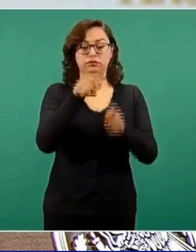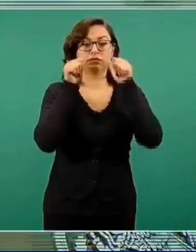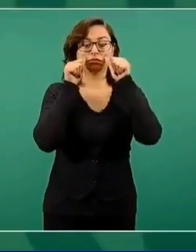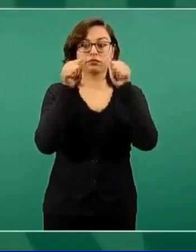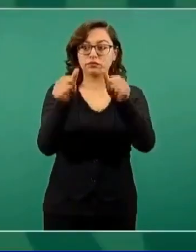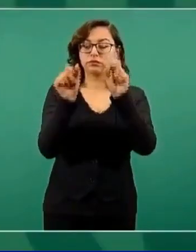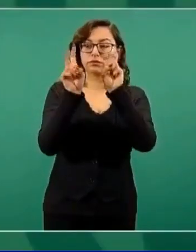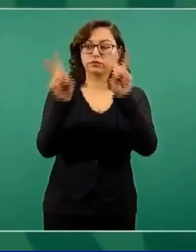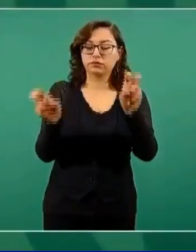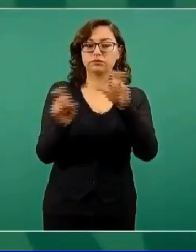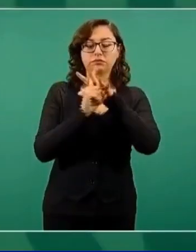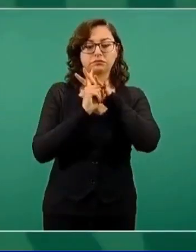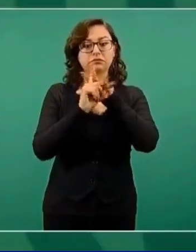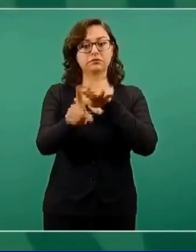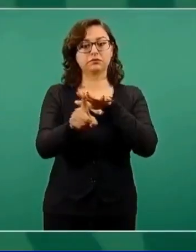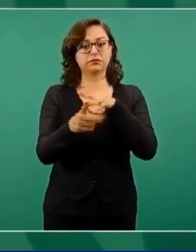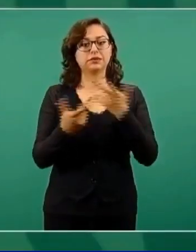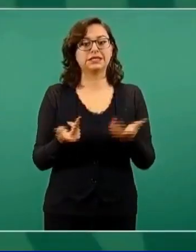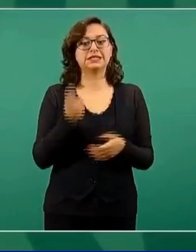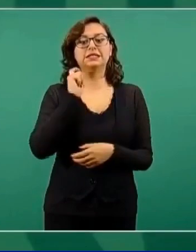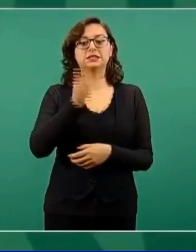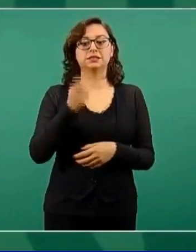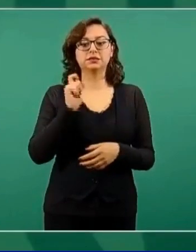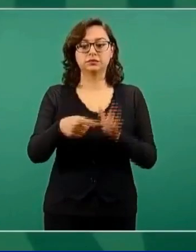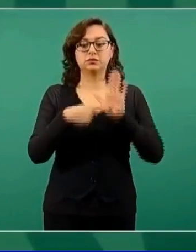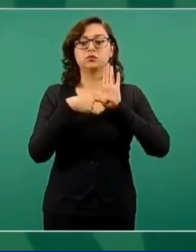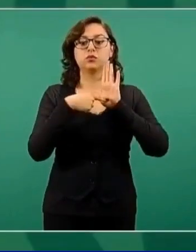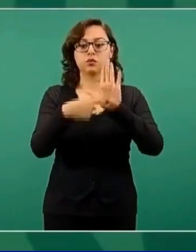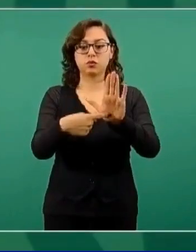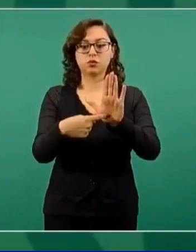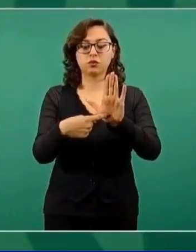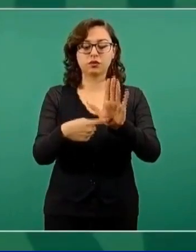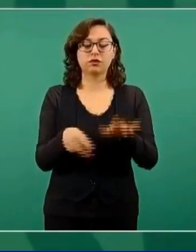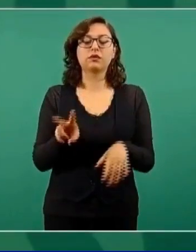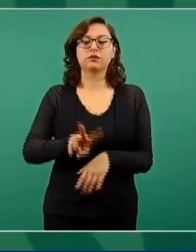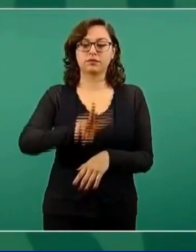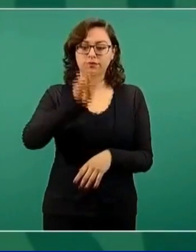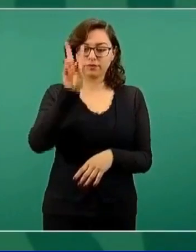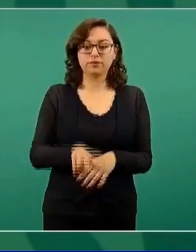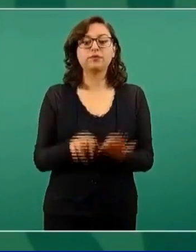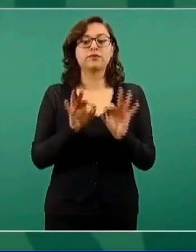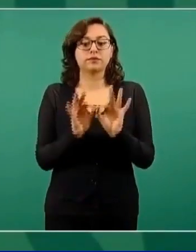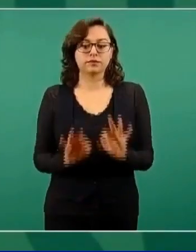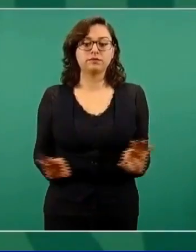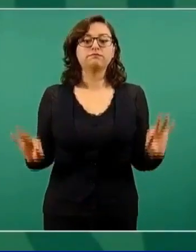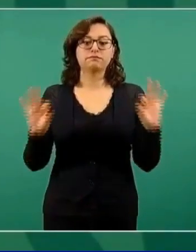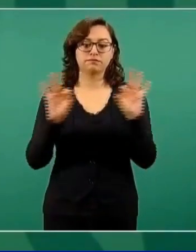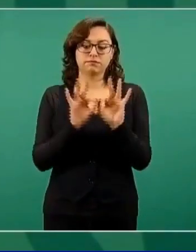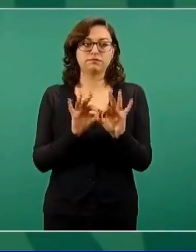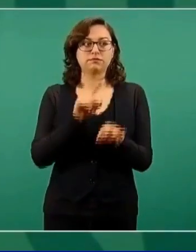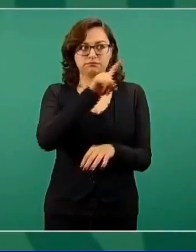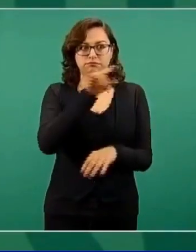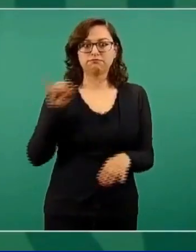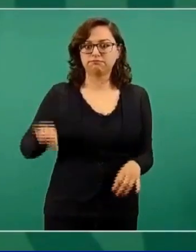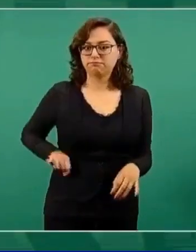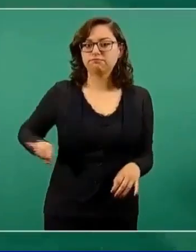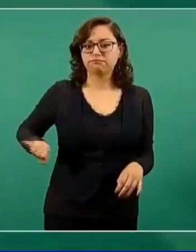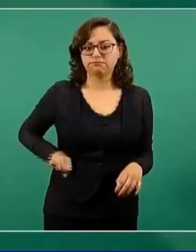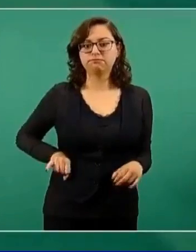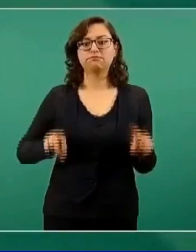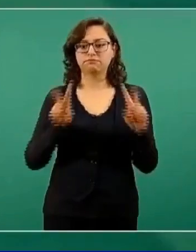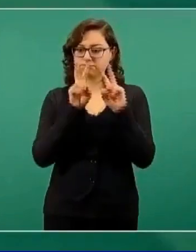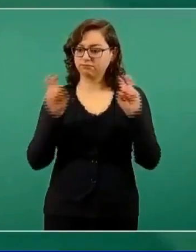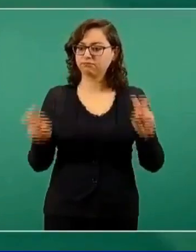que le importa y que no